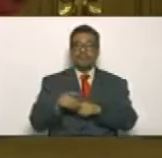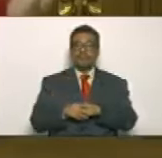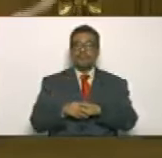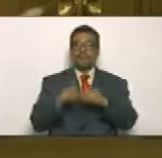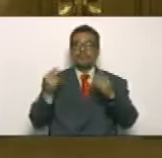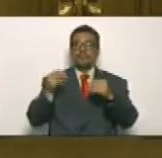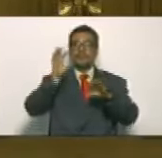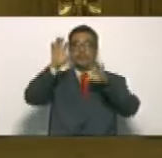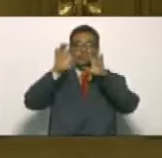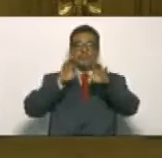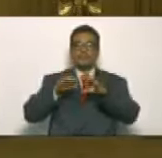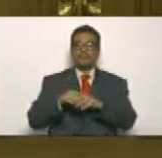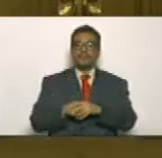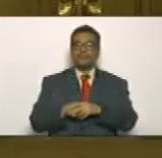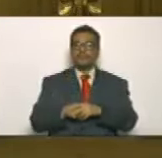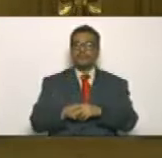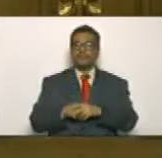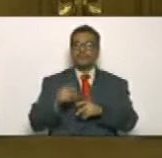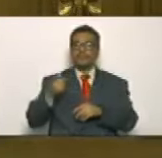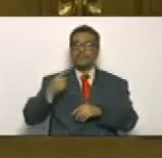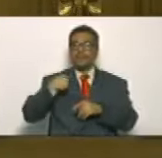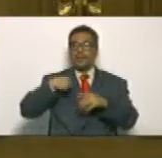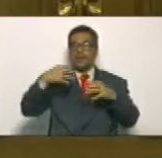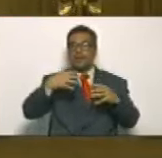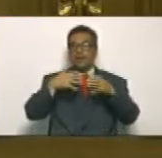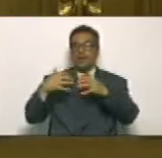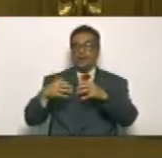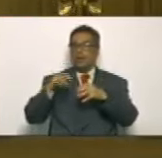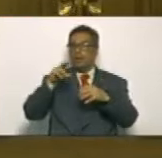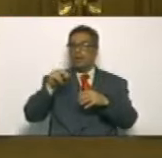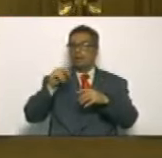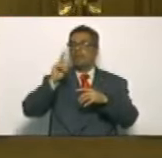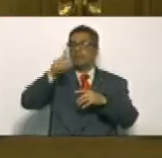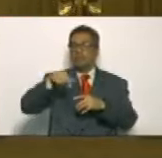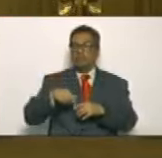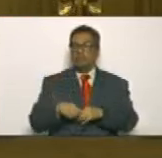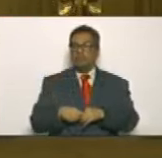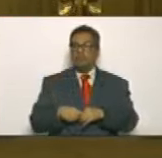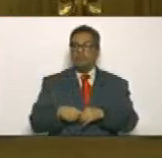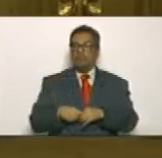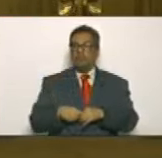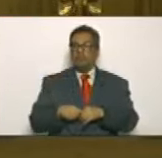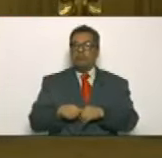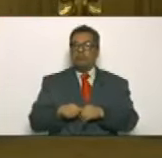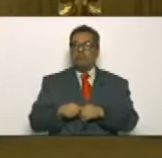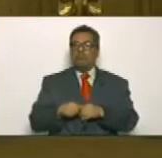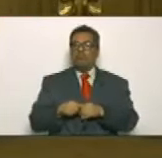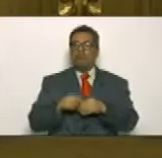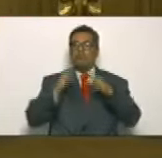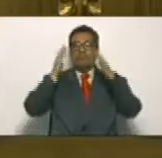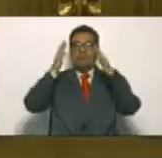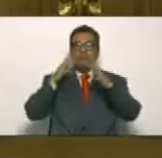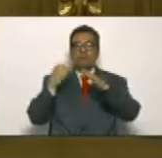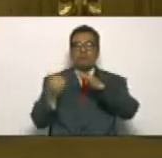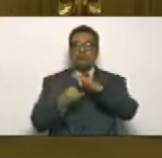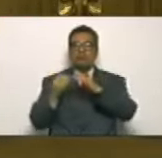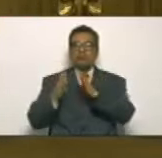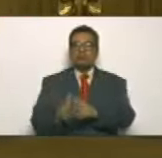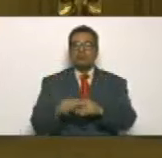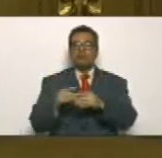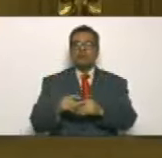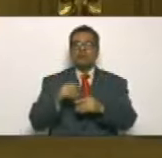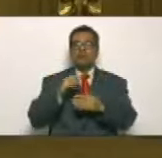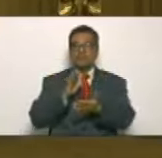de muchos países, no solo en batallas, sino también en su institucionalidad, en